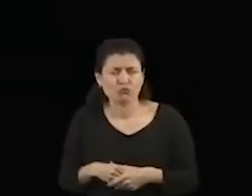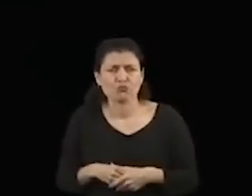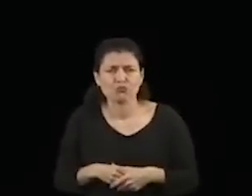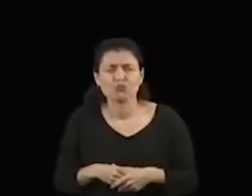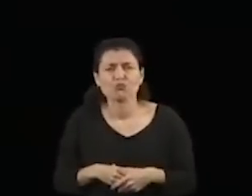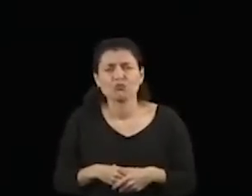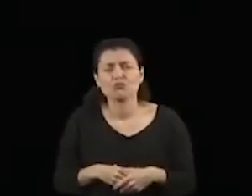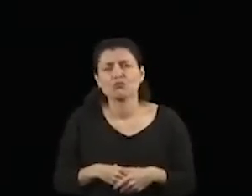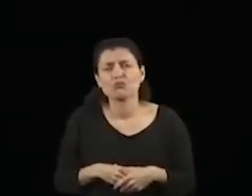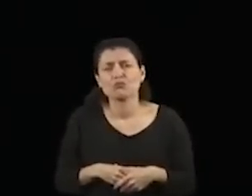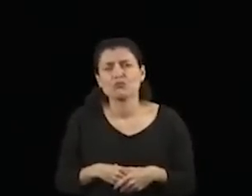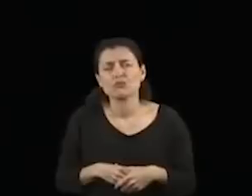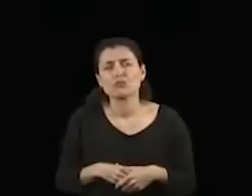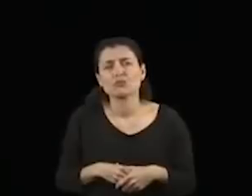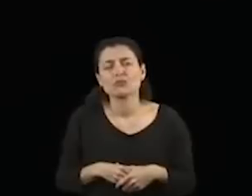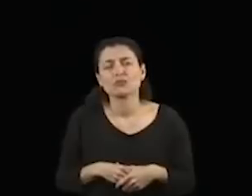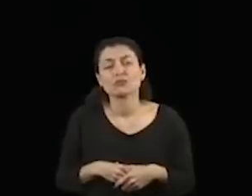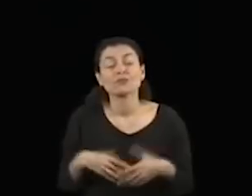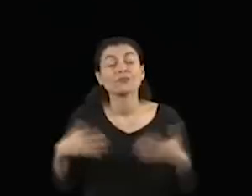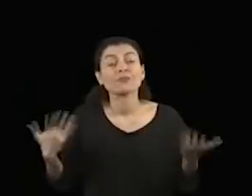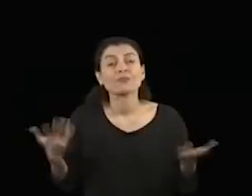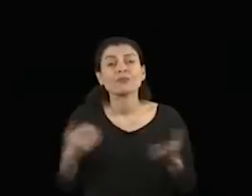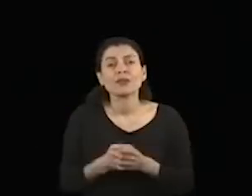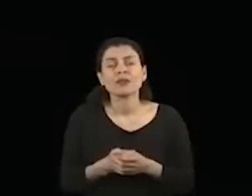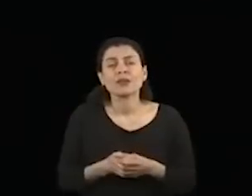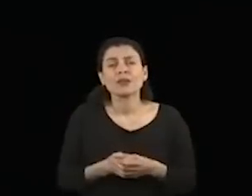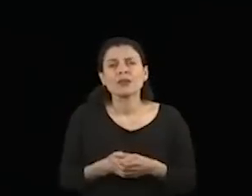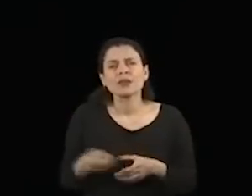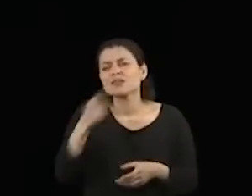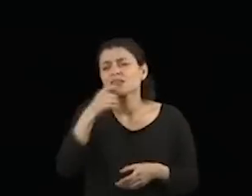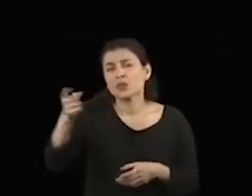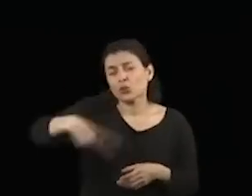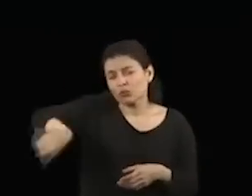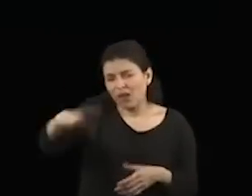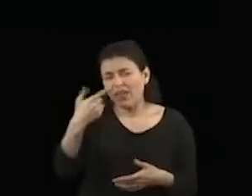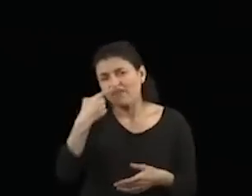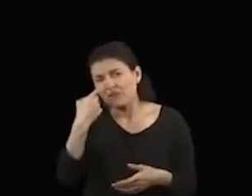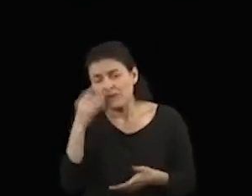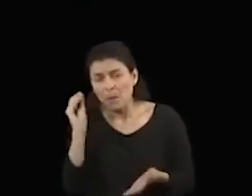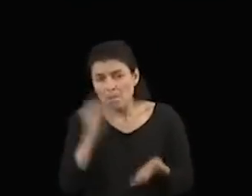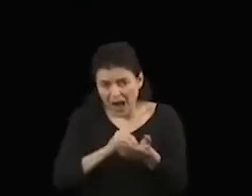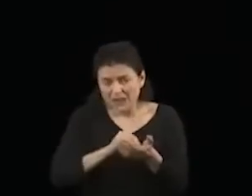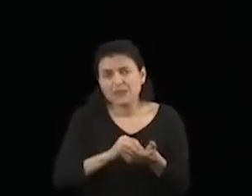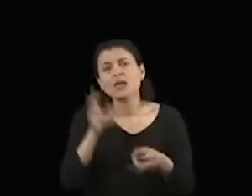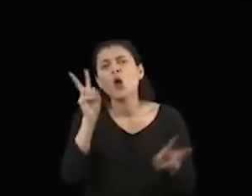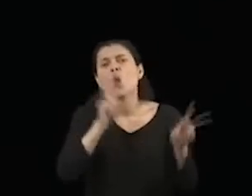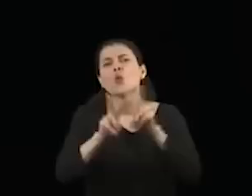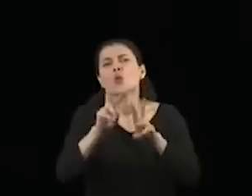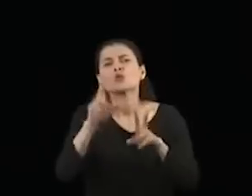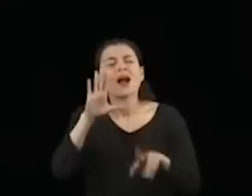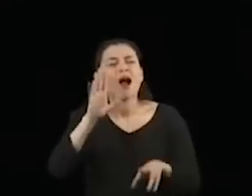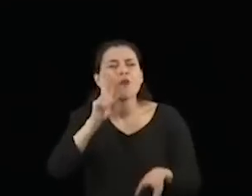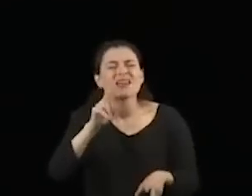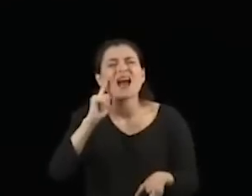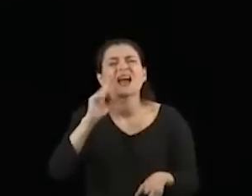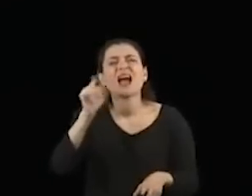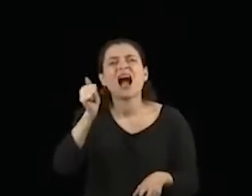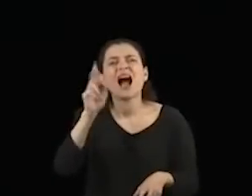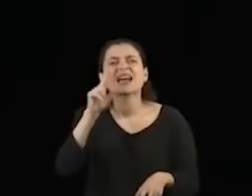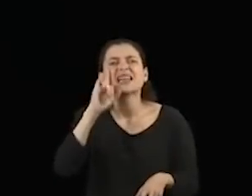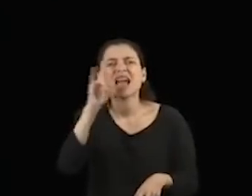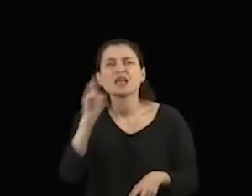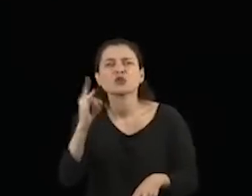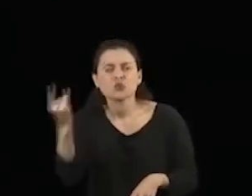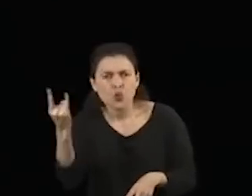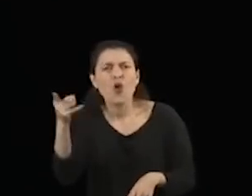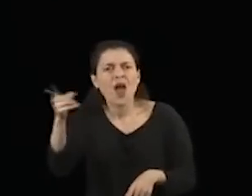Entonces, y todos los que quieran ver, digamos, la discusión esa, digamos, o pueden escucharlo al doctor Arriazu, o pueden ver mi presentación